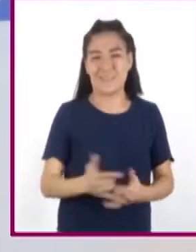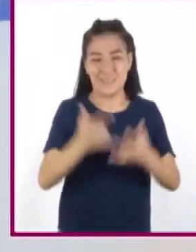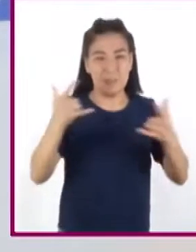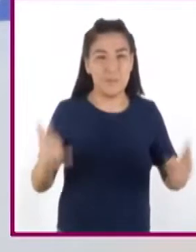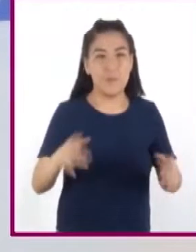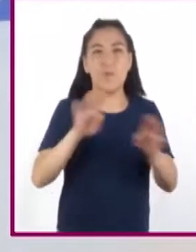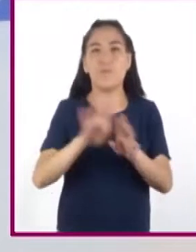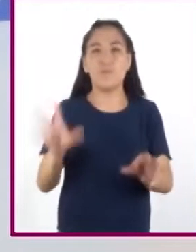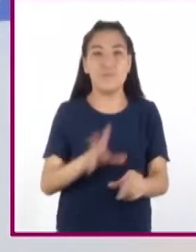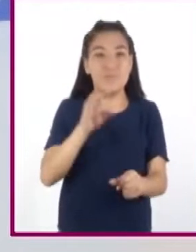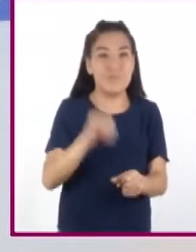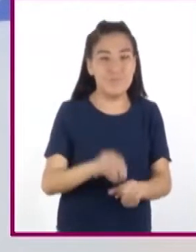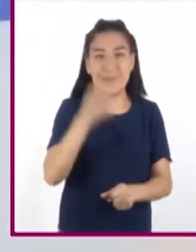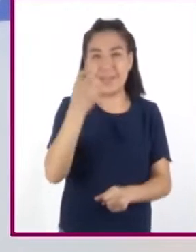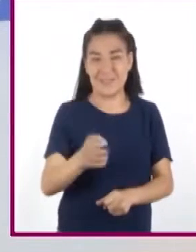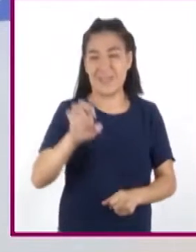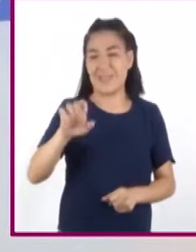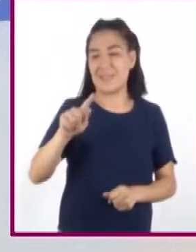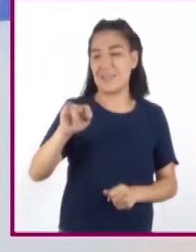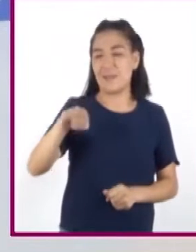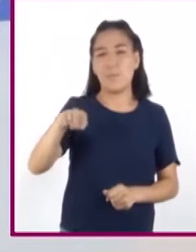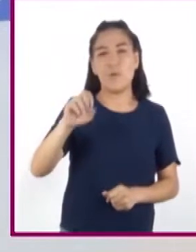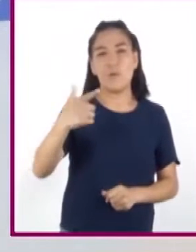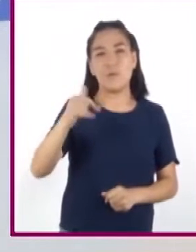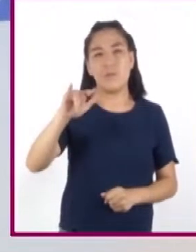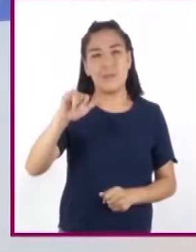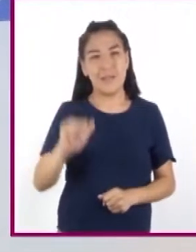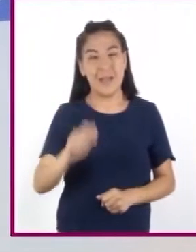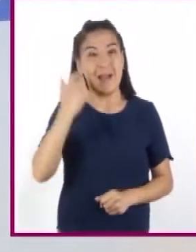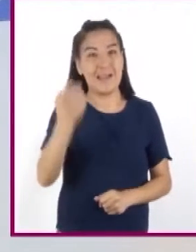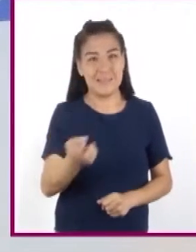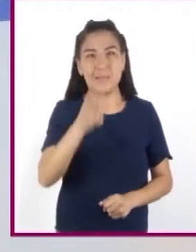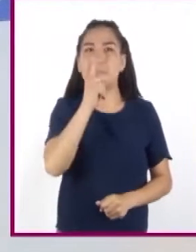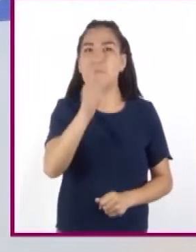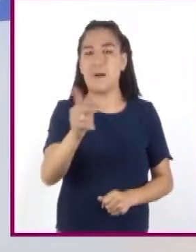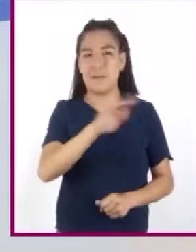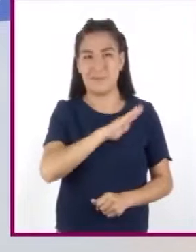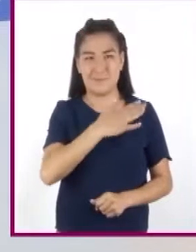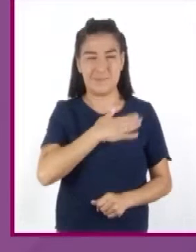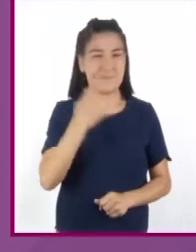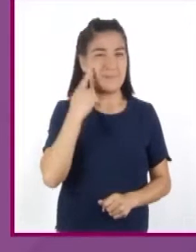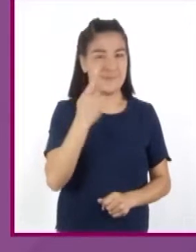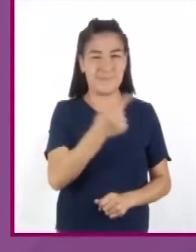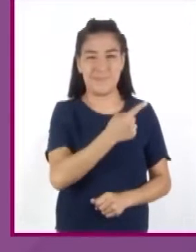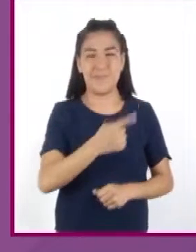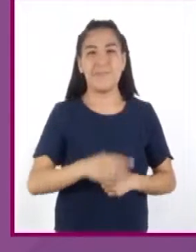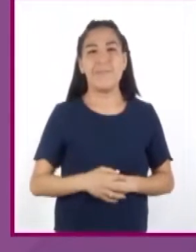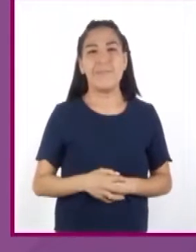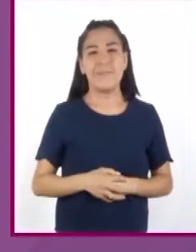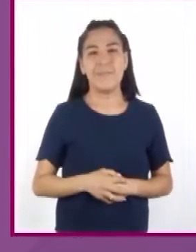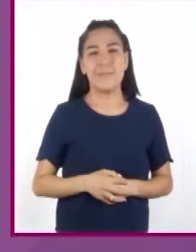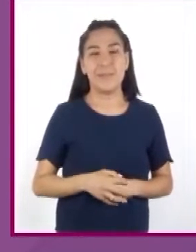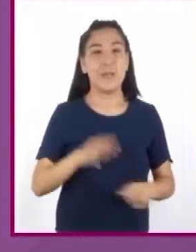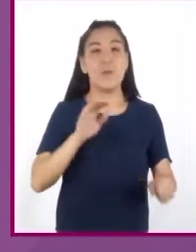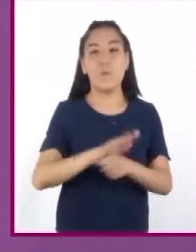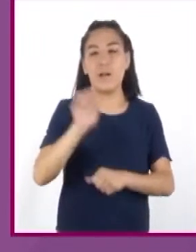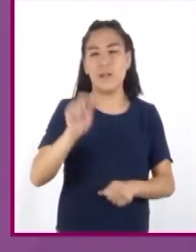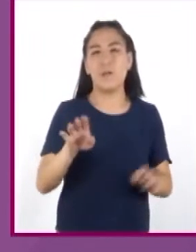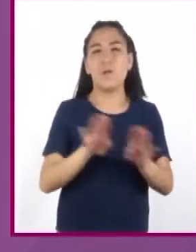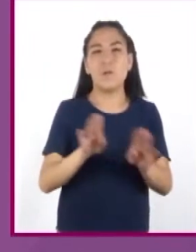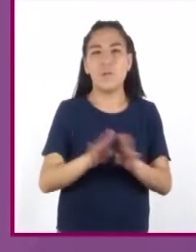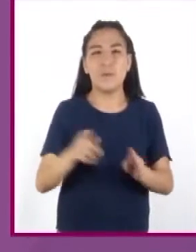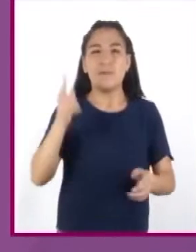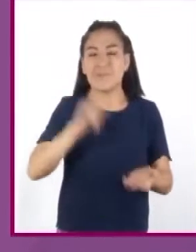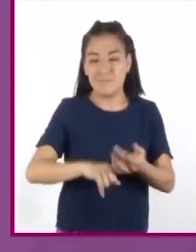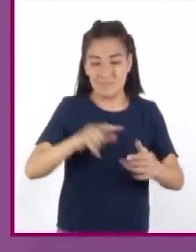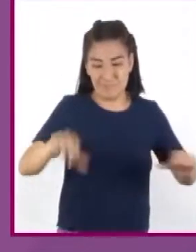han conformado las etimologías de las palabras en español, escuchemos. Uno de ellos es la cosmovisión y